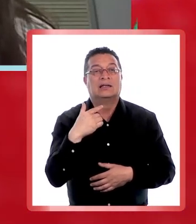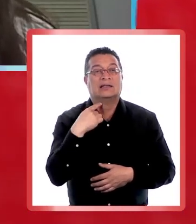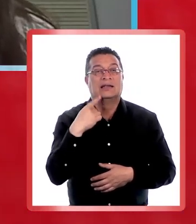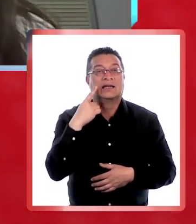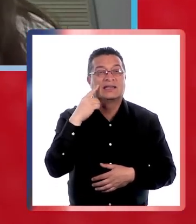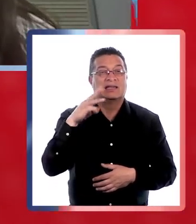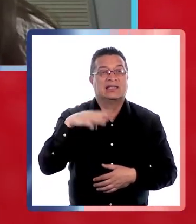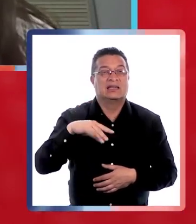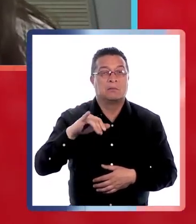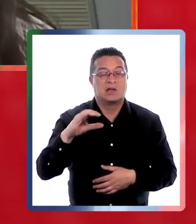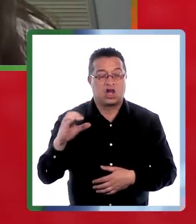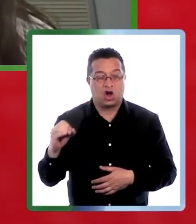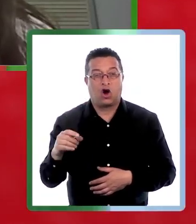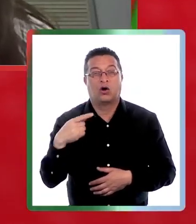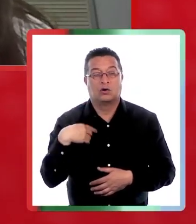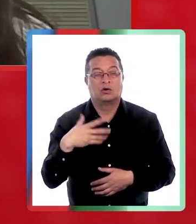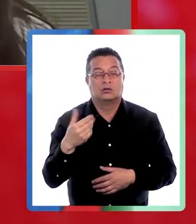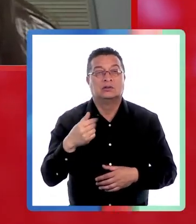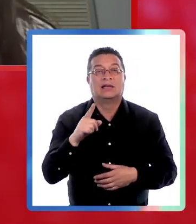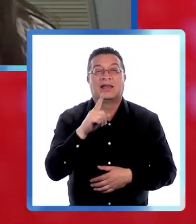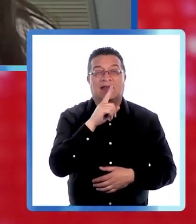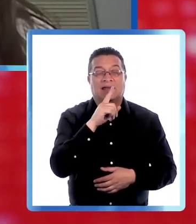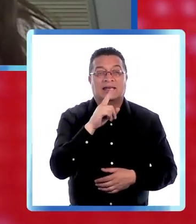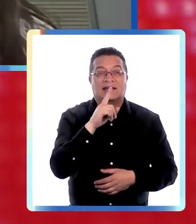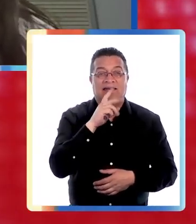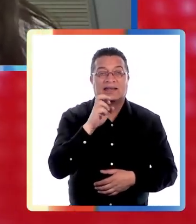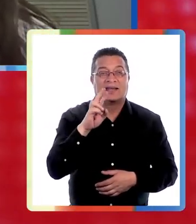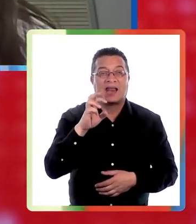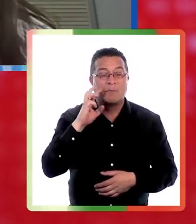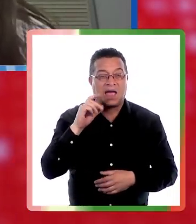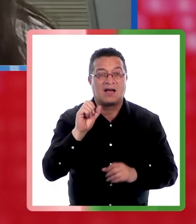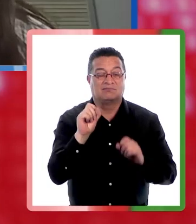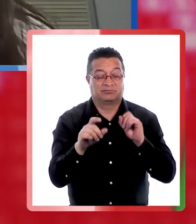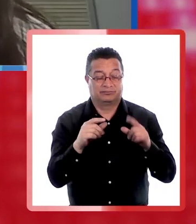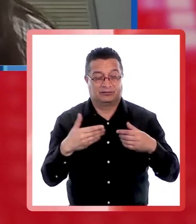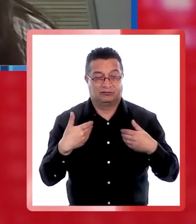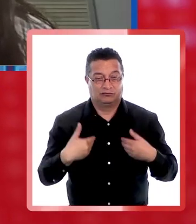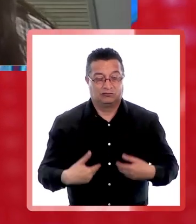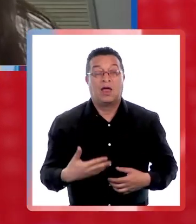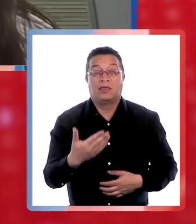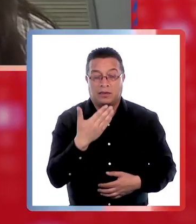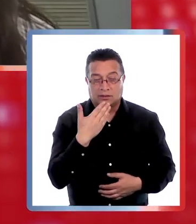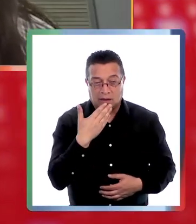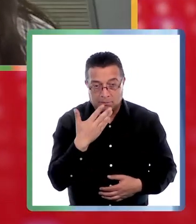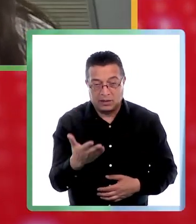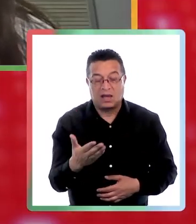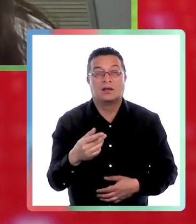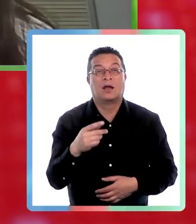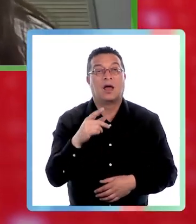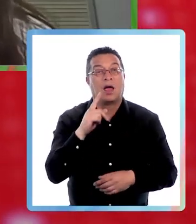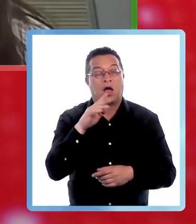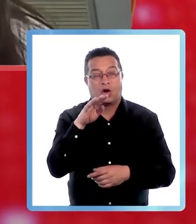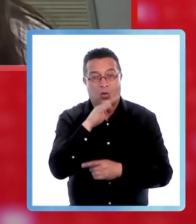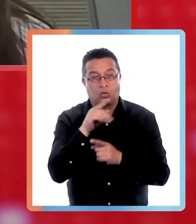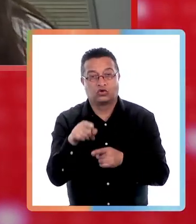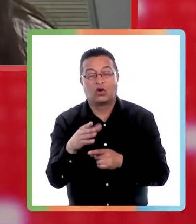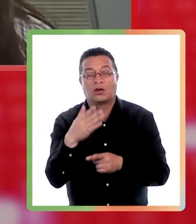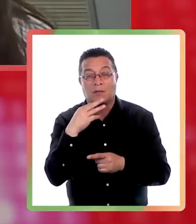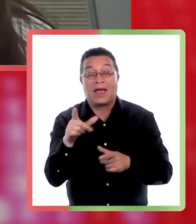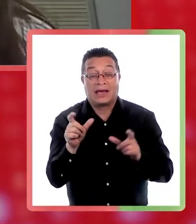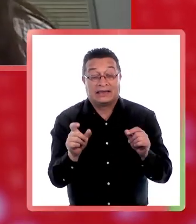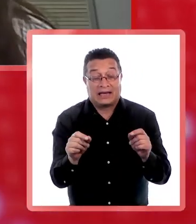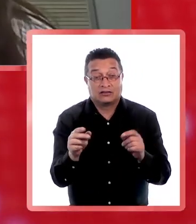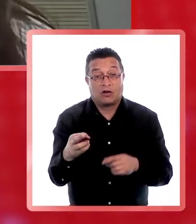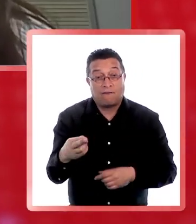quimio, se usa inmunoterapia muchas veces también en este tipo de cánceres. Y con respecto a que el